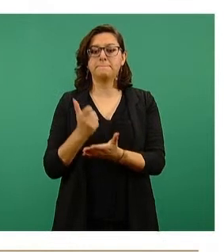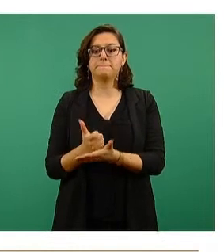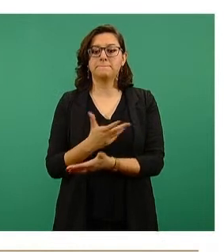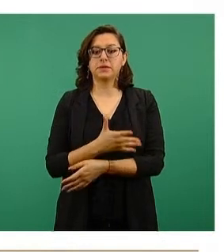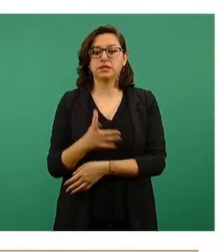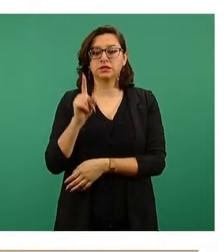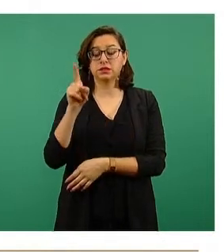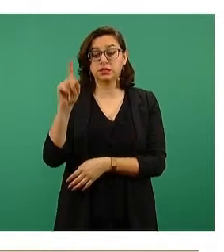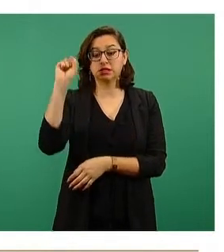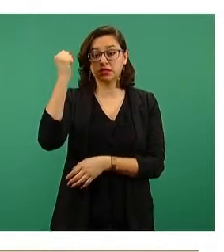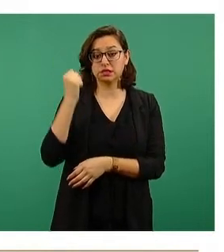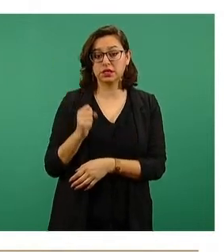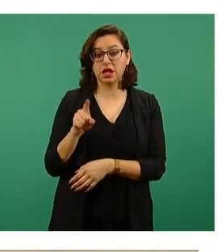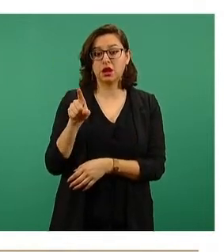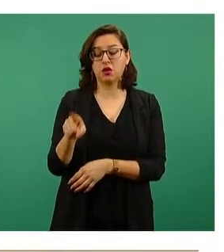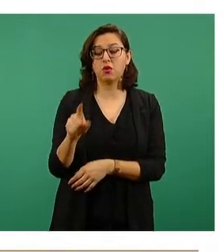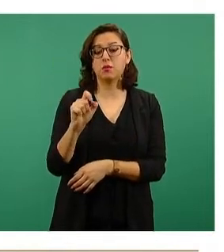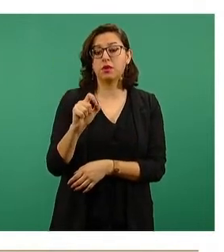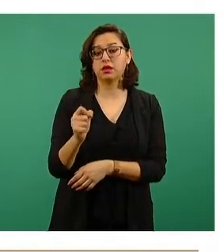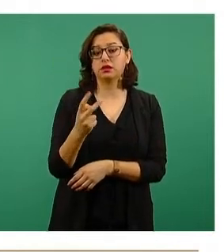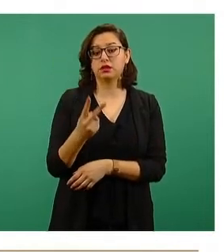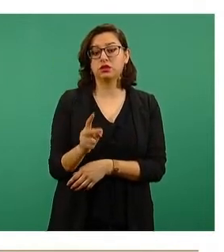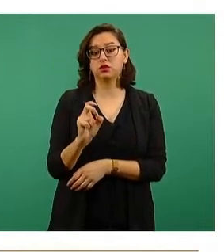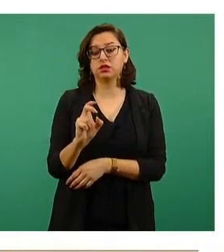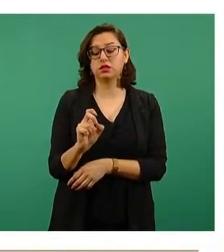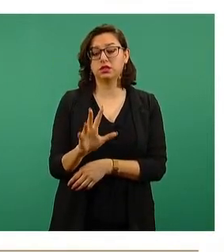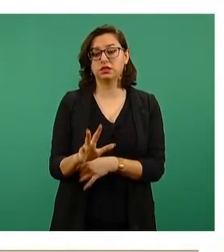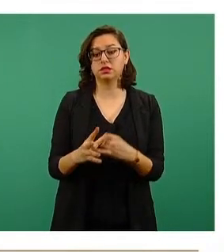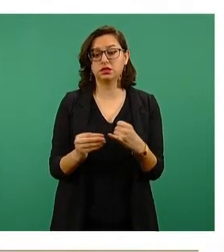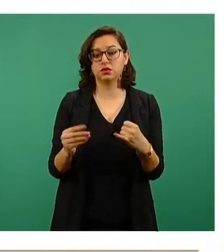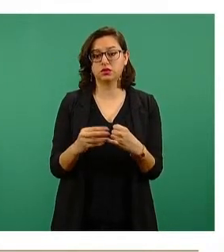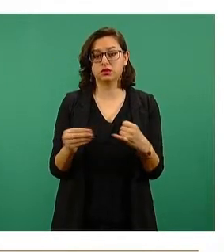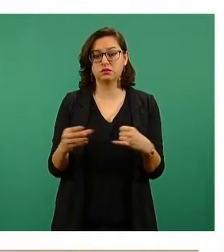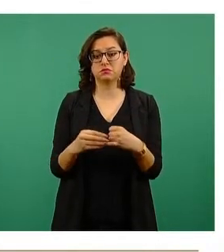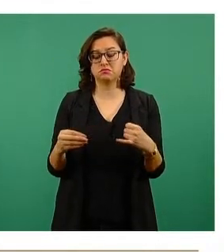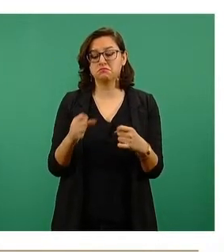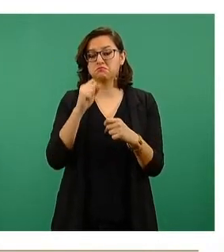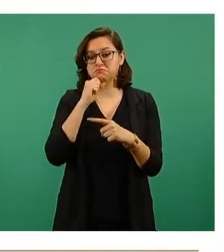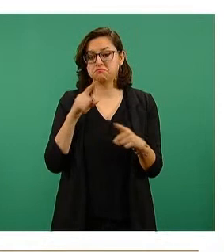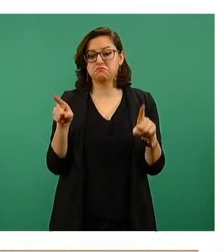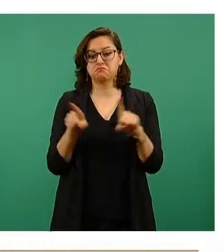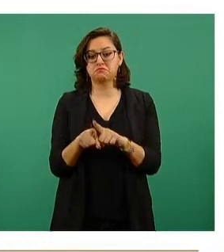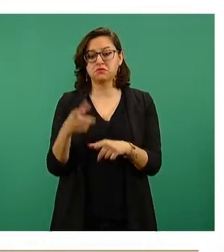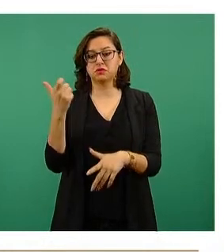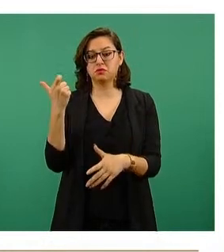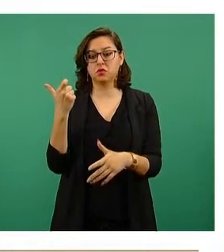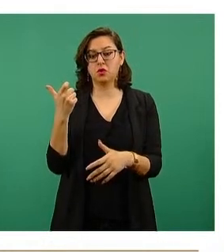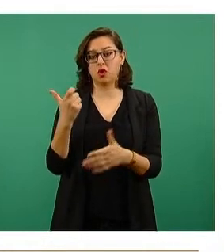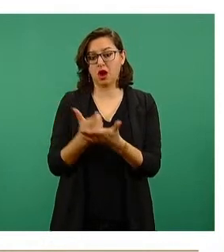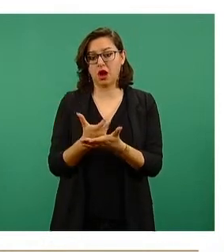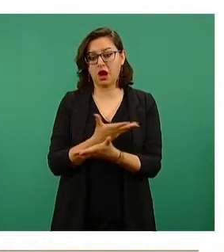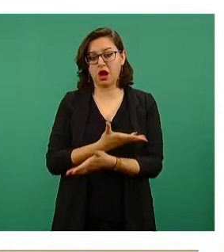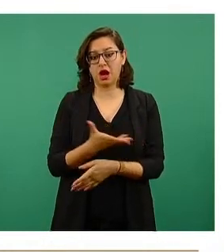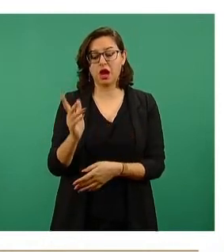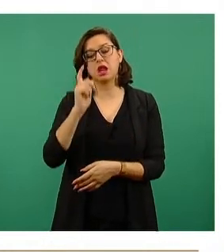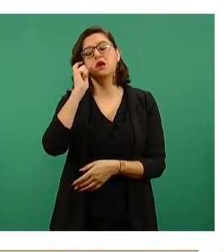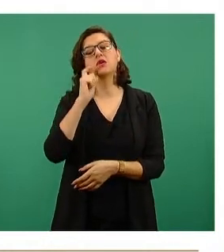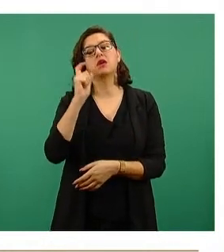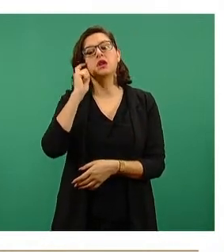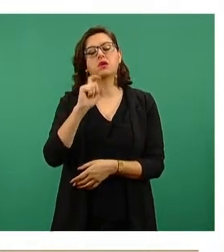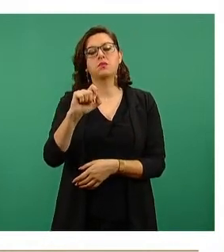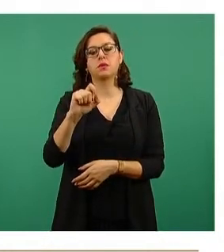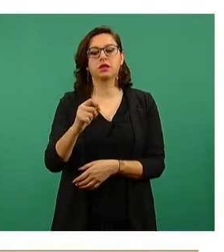Culiacán, Sinaloa, por Chevron en 22 pesos con 35 centavos y en Iguala de la Independencia, Guerrero, por Pemex en